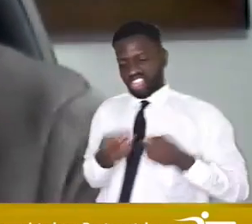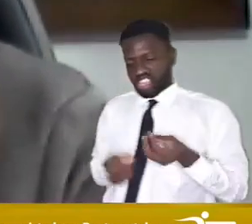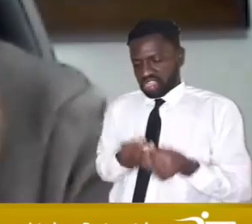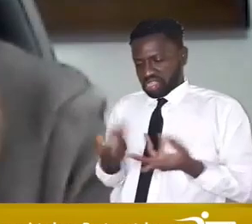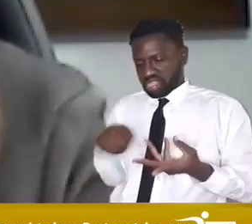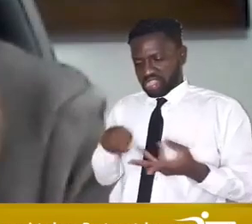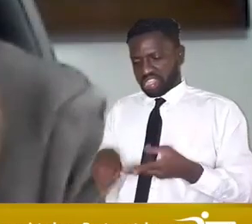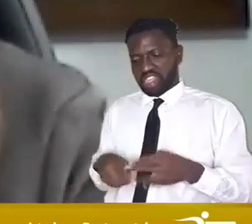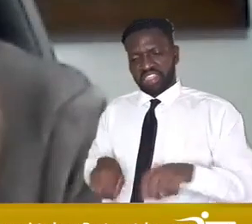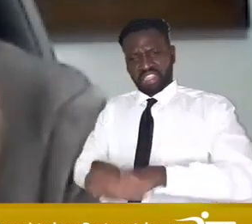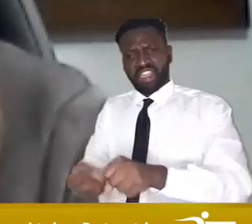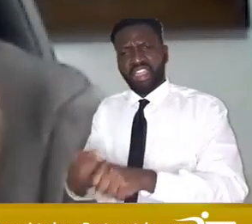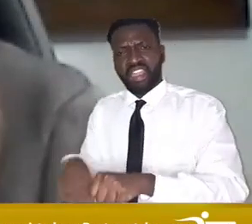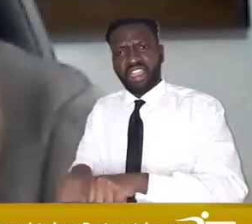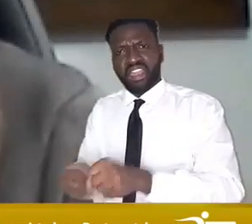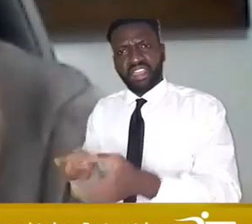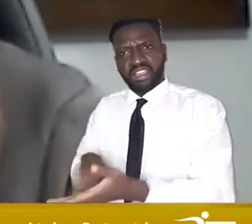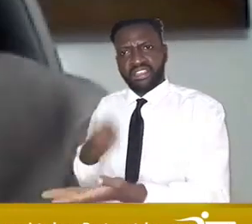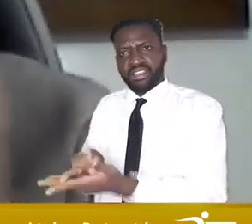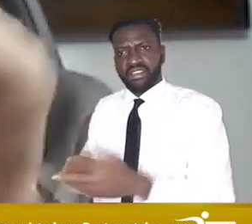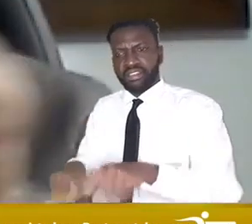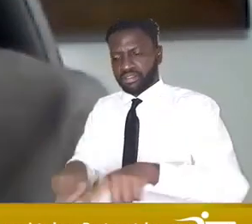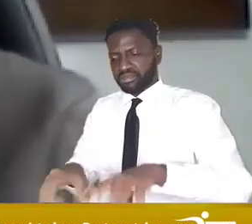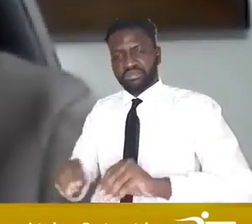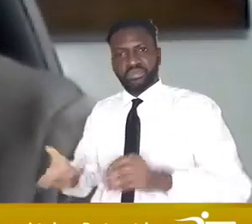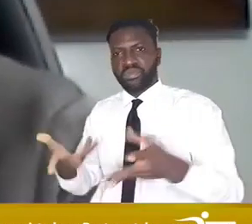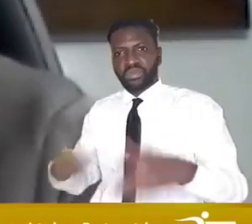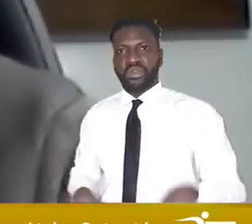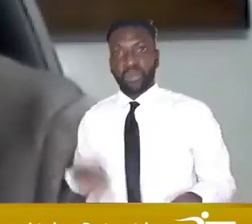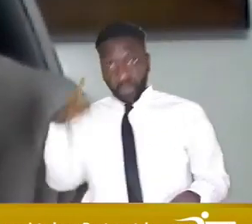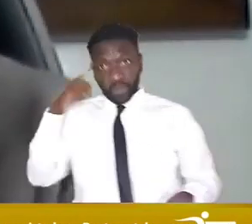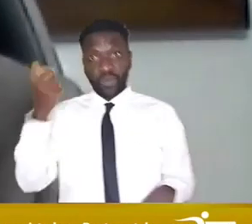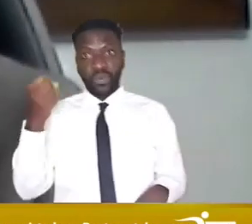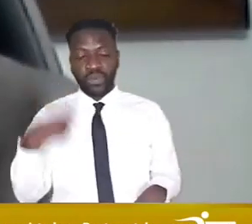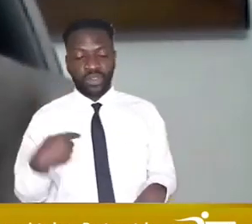que tumbara a Job, porque si lo piensa, no lo permite.